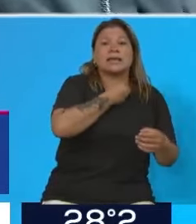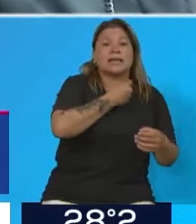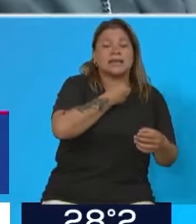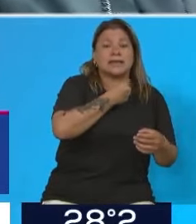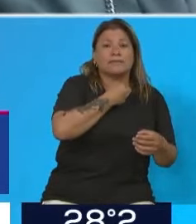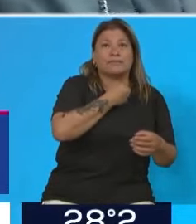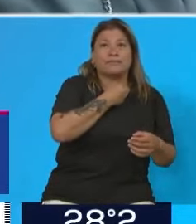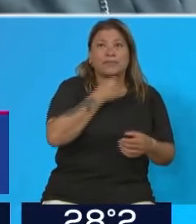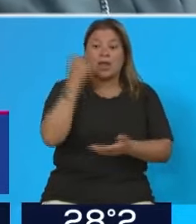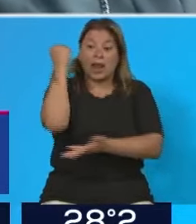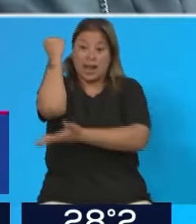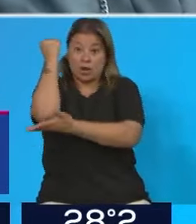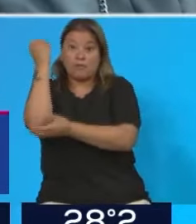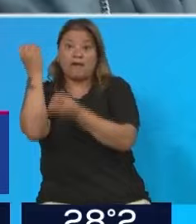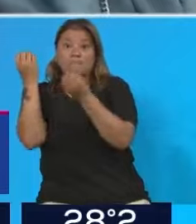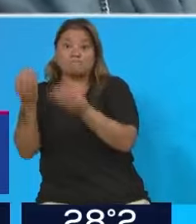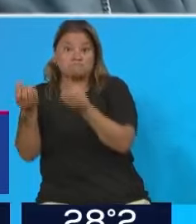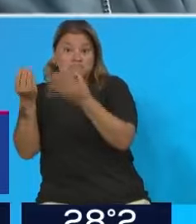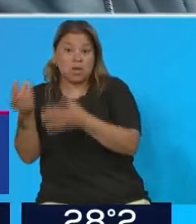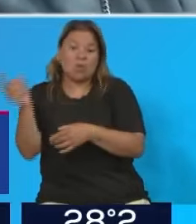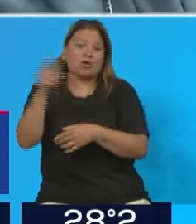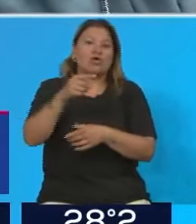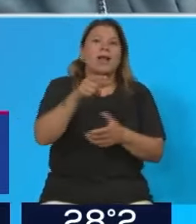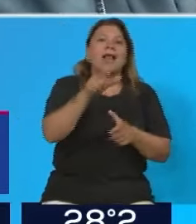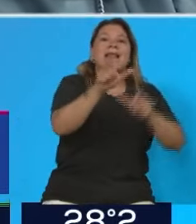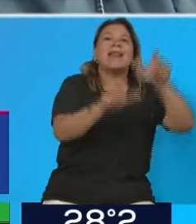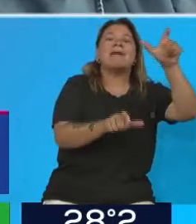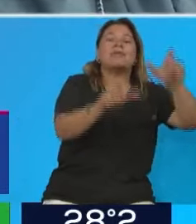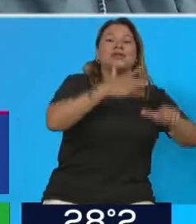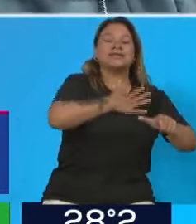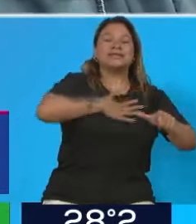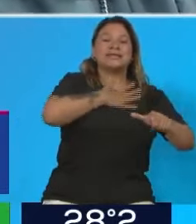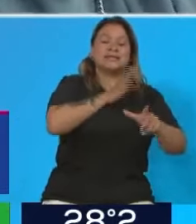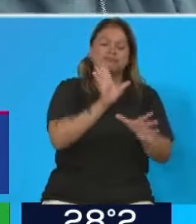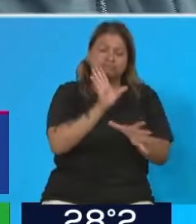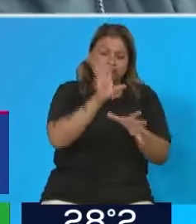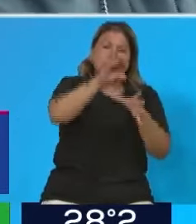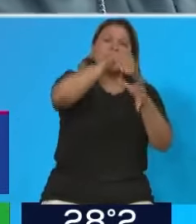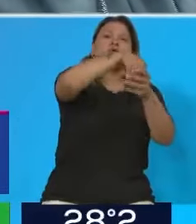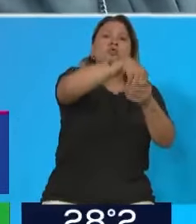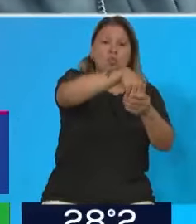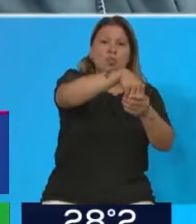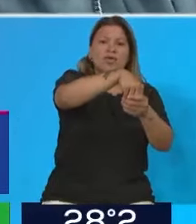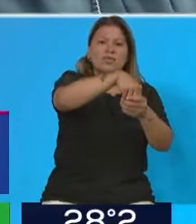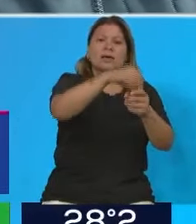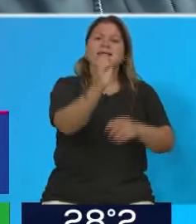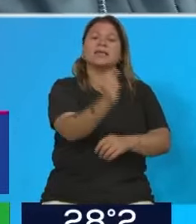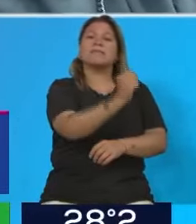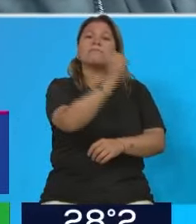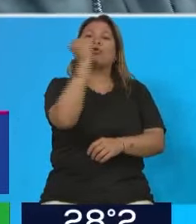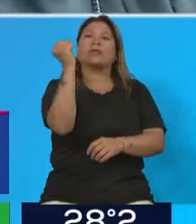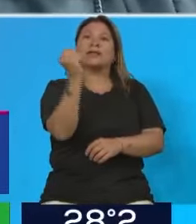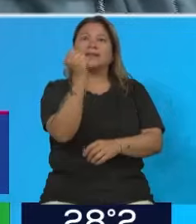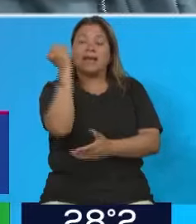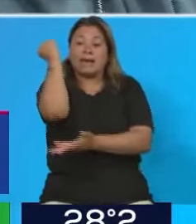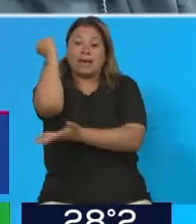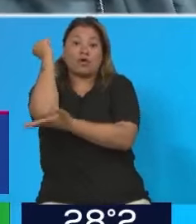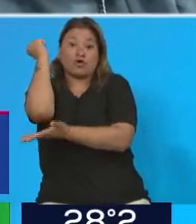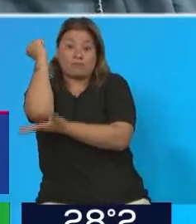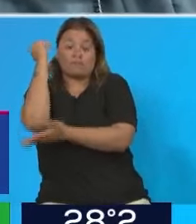cierra la vida de la gente en el sentido que la gente está incluida y está considerada economía que